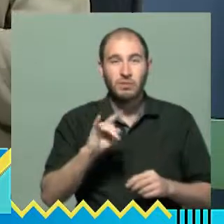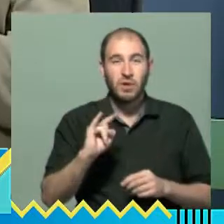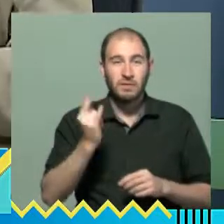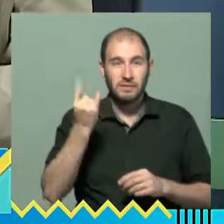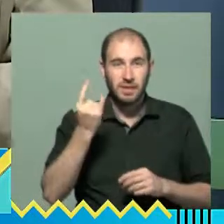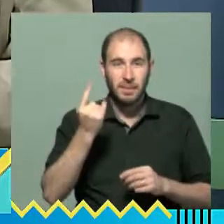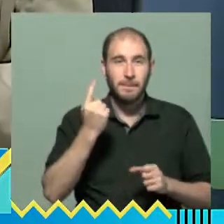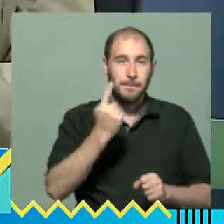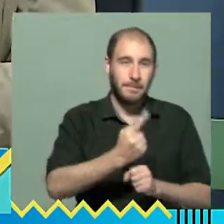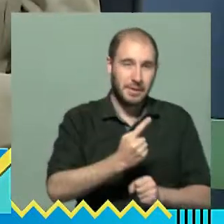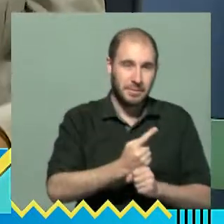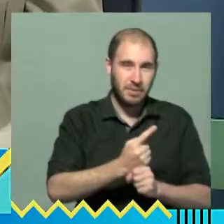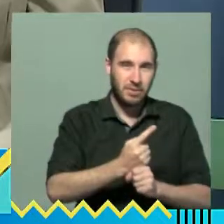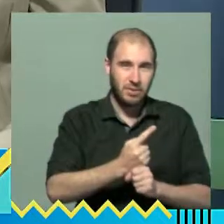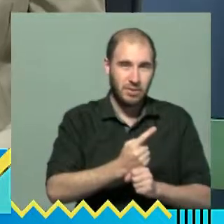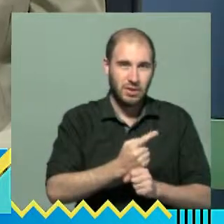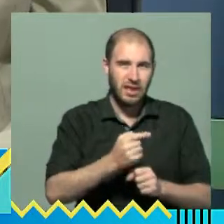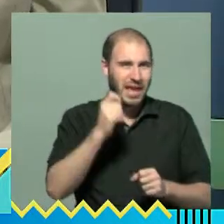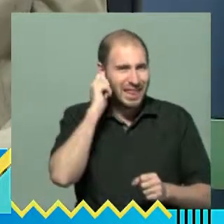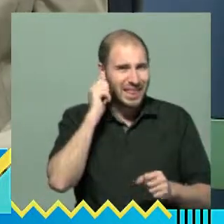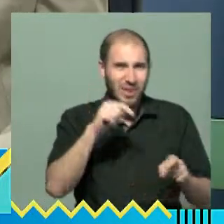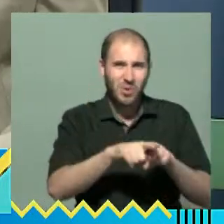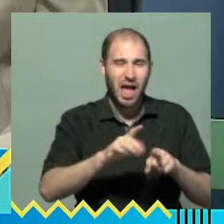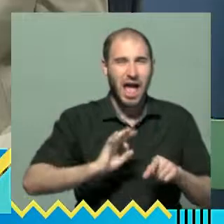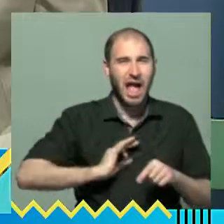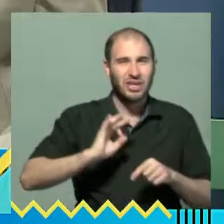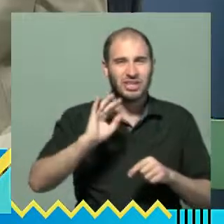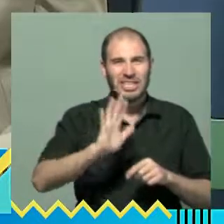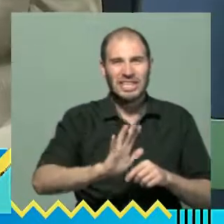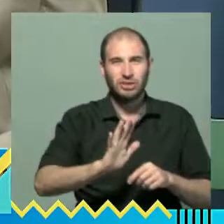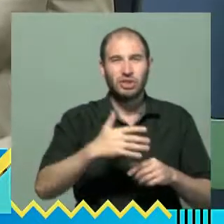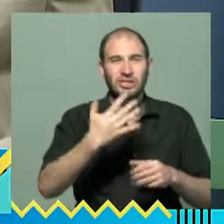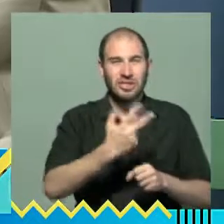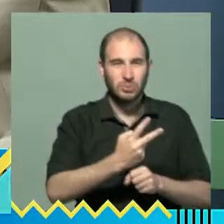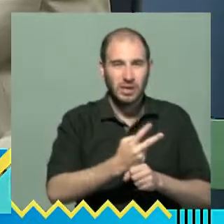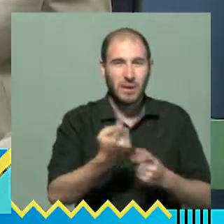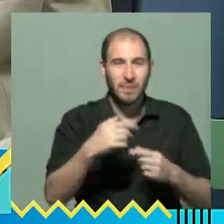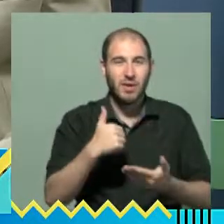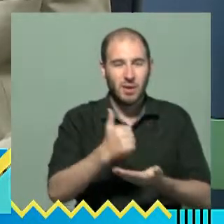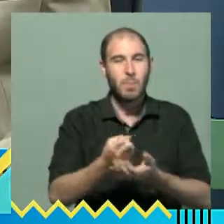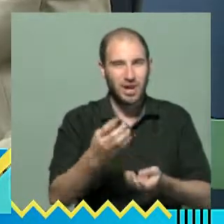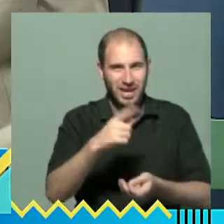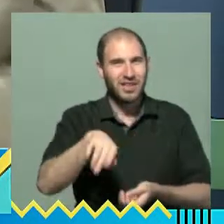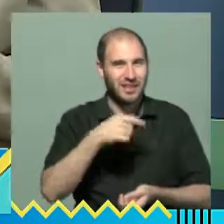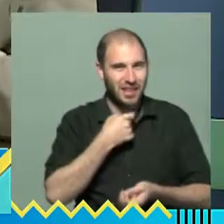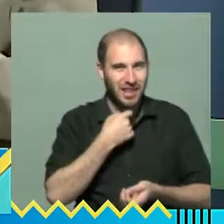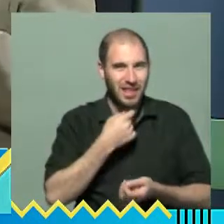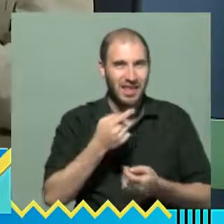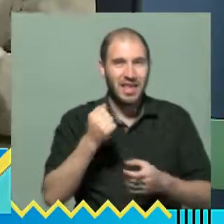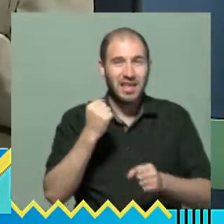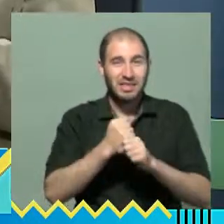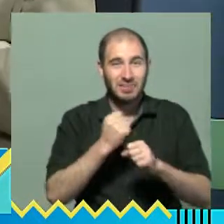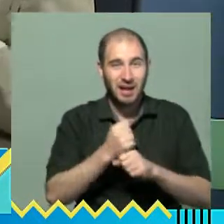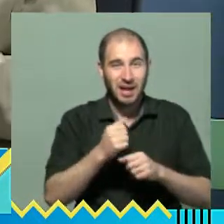aunque seas de primero, es que tienen la misma edad que los de quinto año de secundario, pero están ahí porque quieren. Trabajar